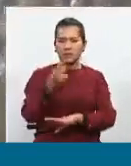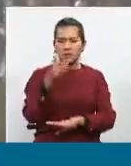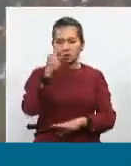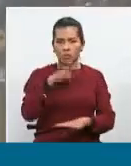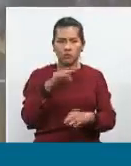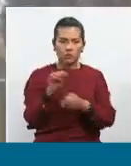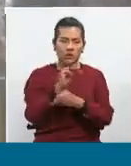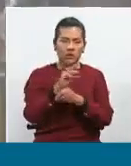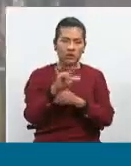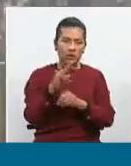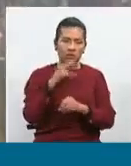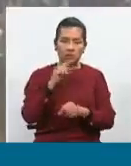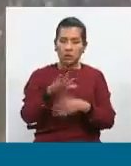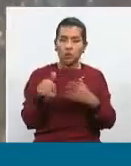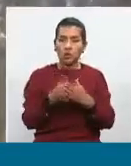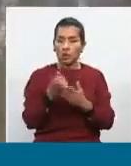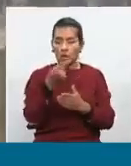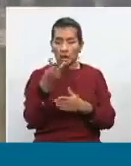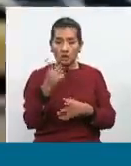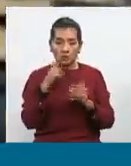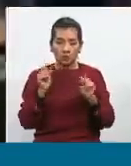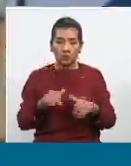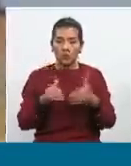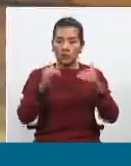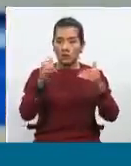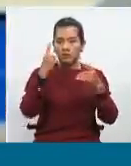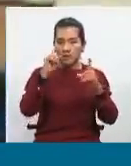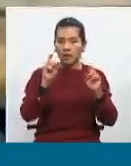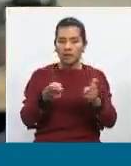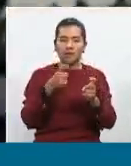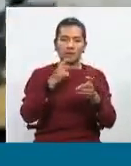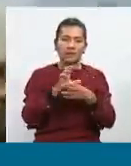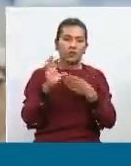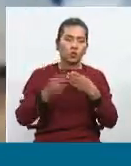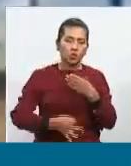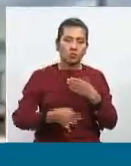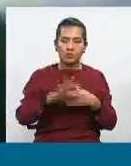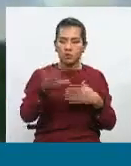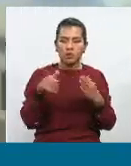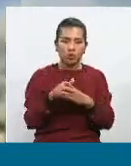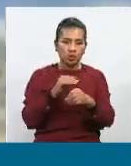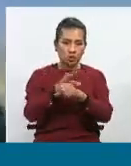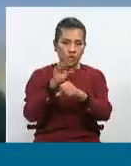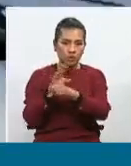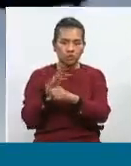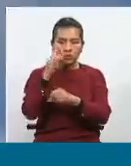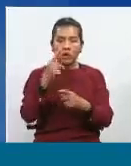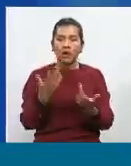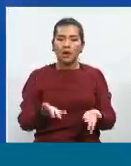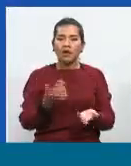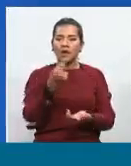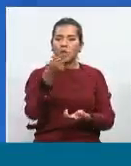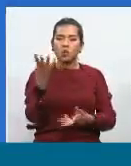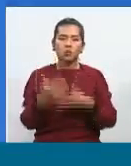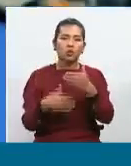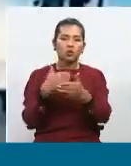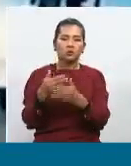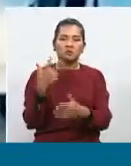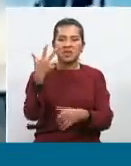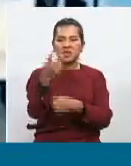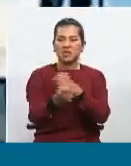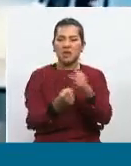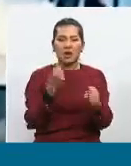que en algunos casos nos alcance 2 años para poder cumplir las recomendaciones, porque hay procesos que van a durar